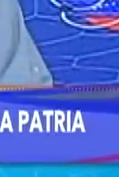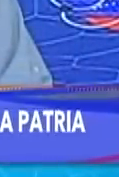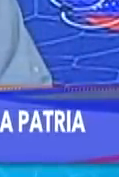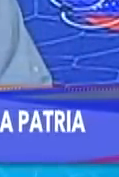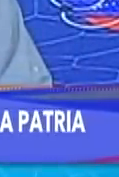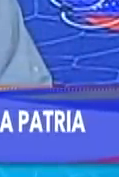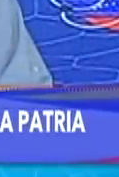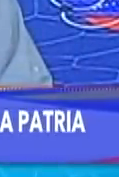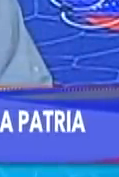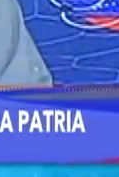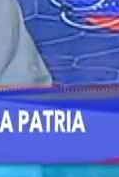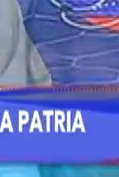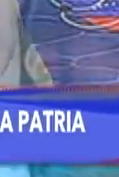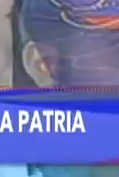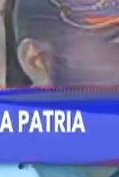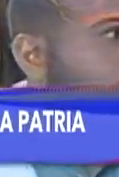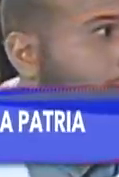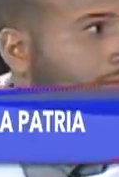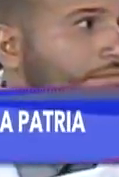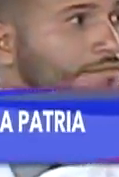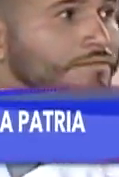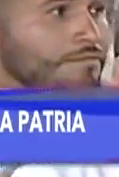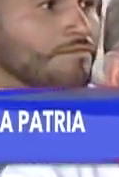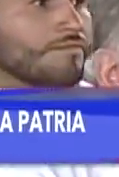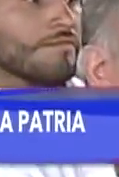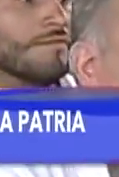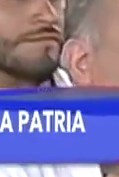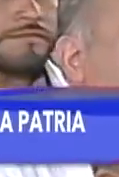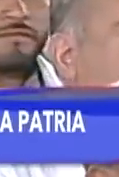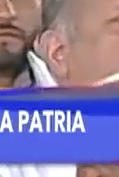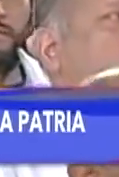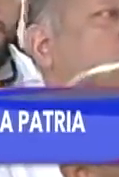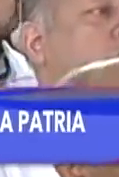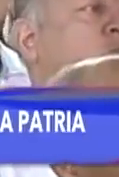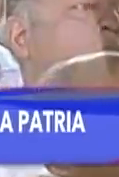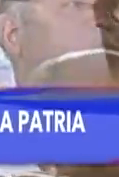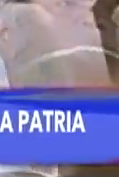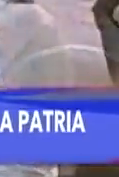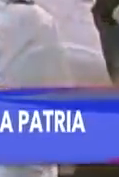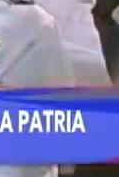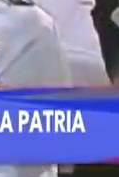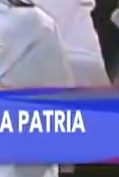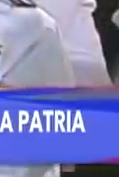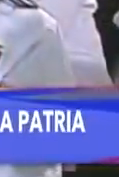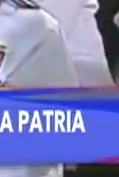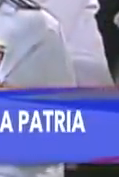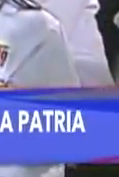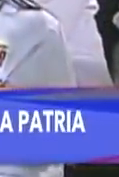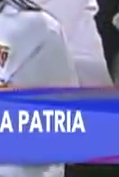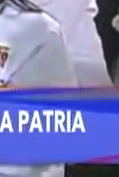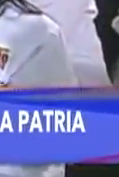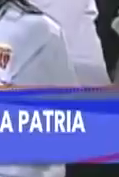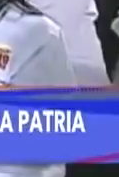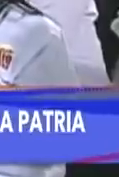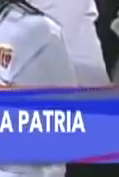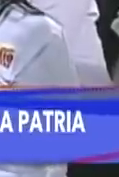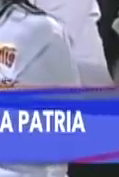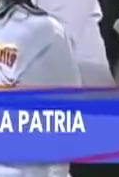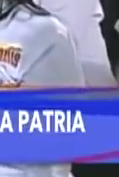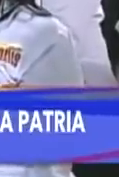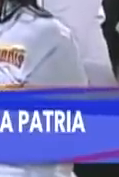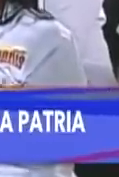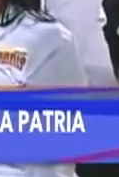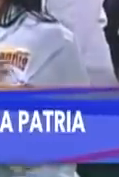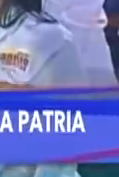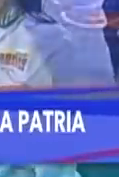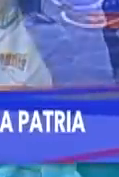Milagro. ¿Cuántas cosas se hacen y cuántas cosas están por hacer? La Misión Milagro,